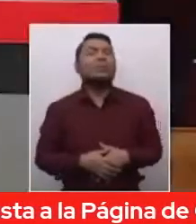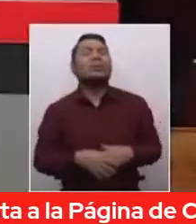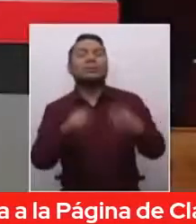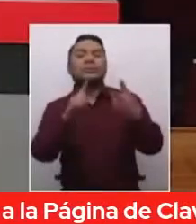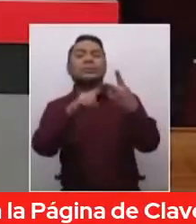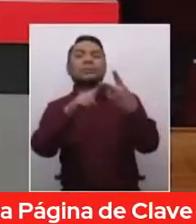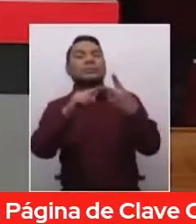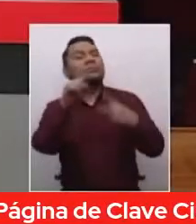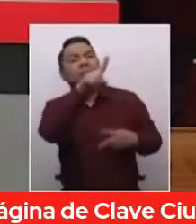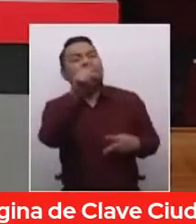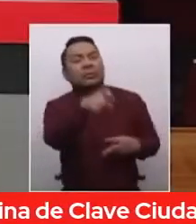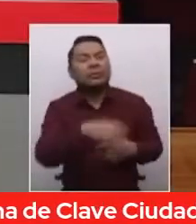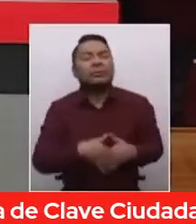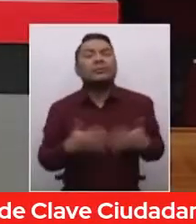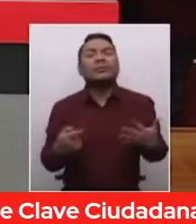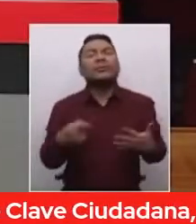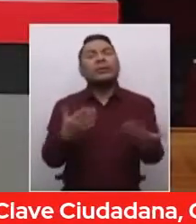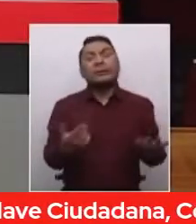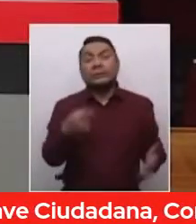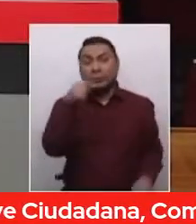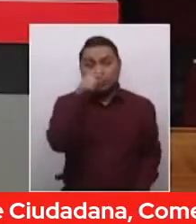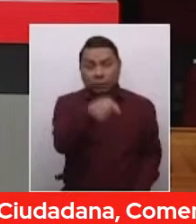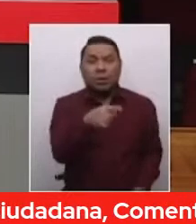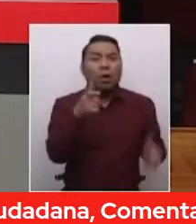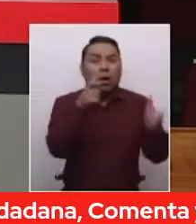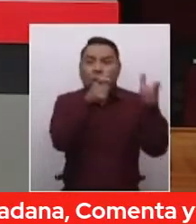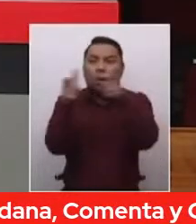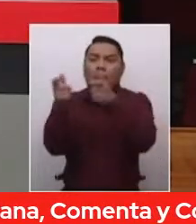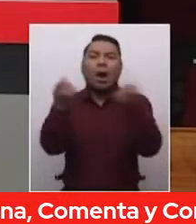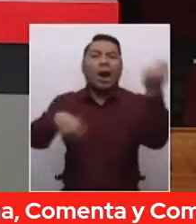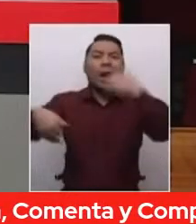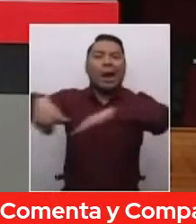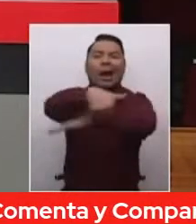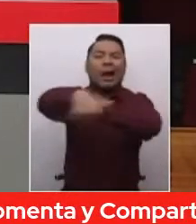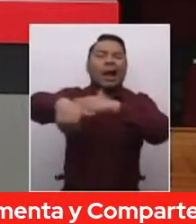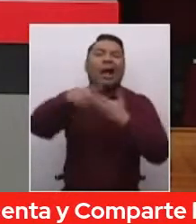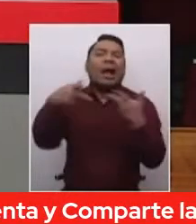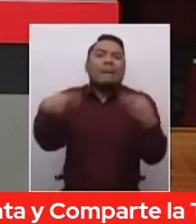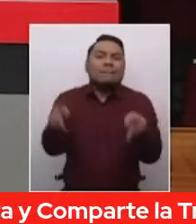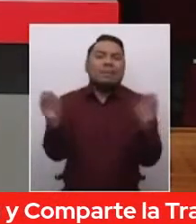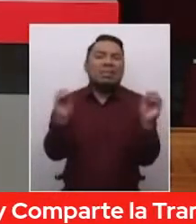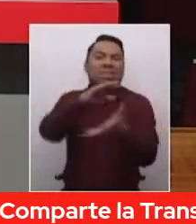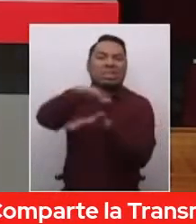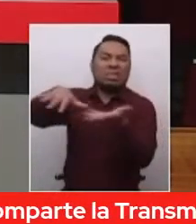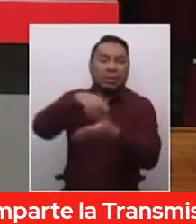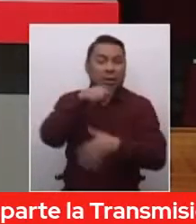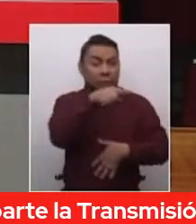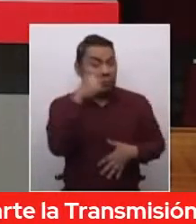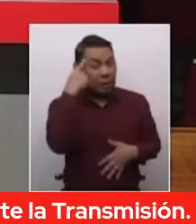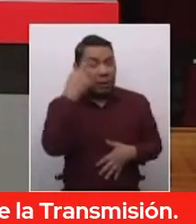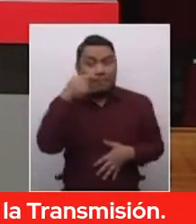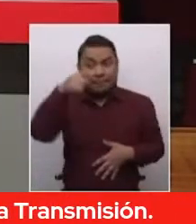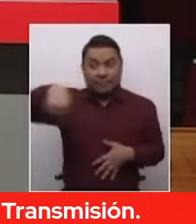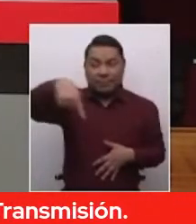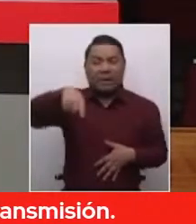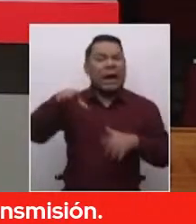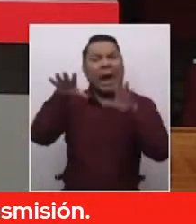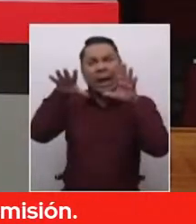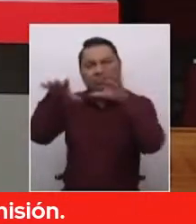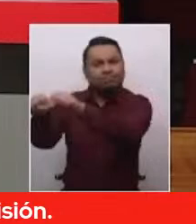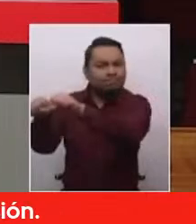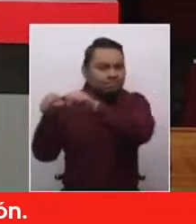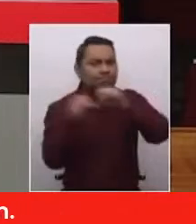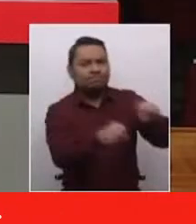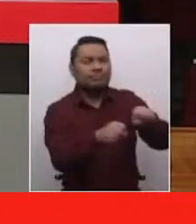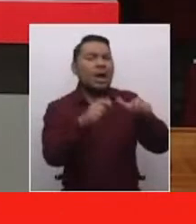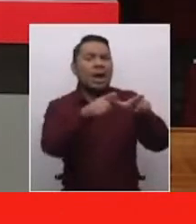pregunta es, en su control del comercio ambulatorio informal, ¿estaría de acuerdo con reubicar forzosamente a